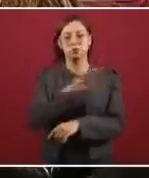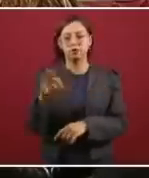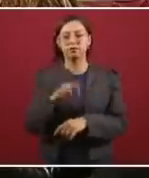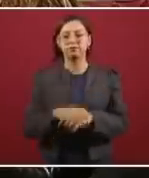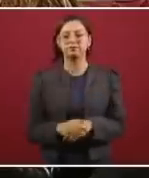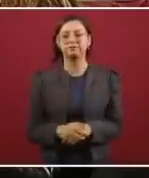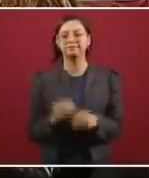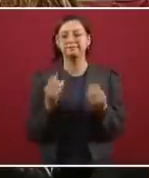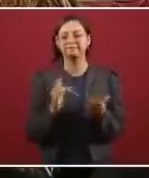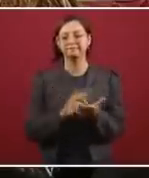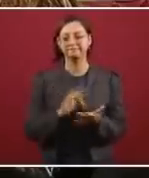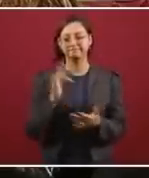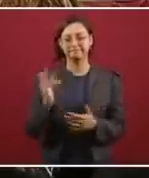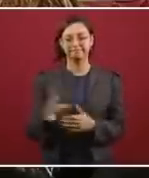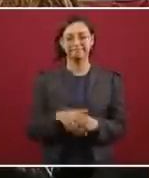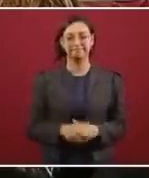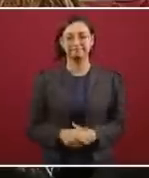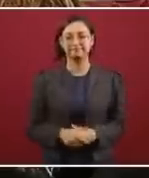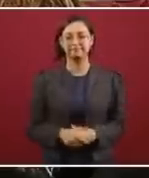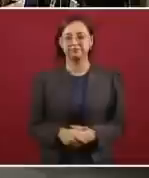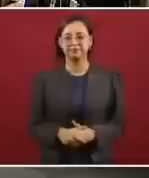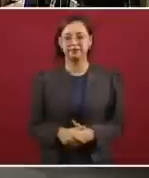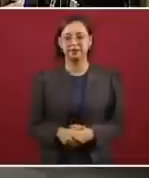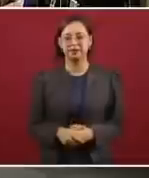Gracias. Muchas gracias.